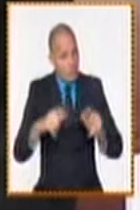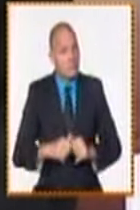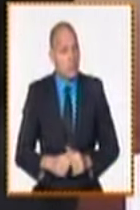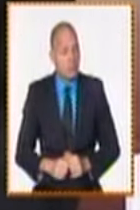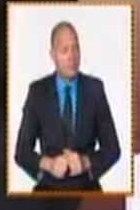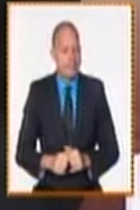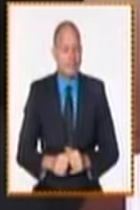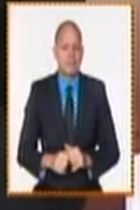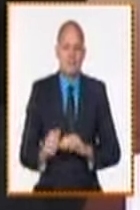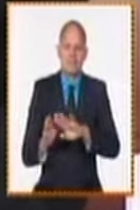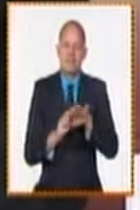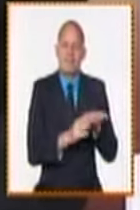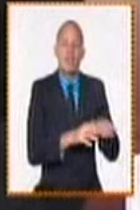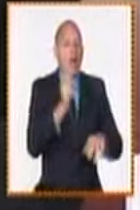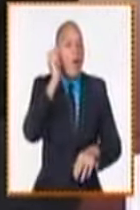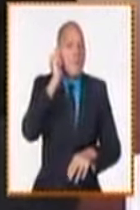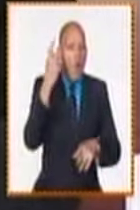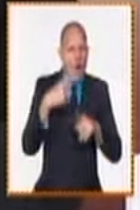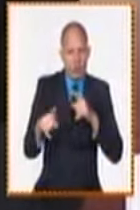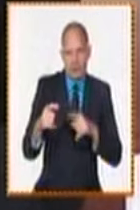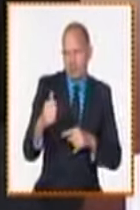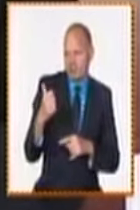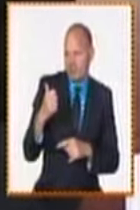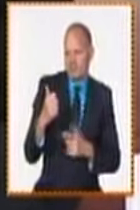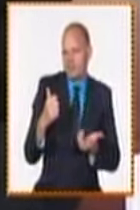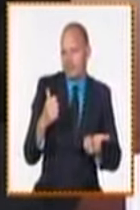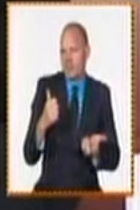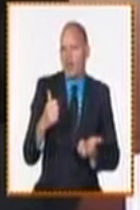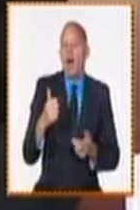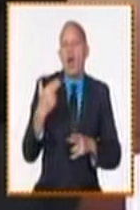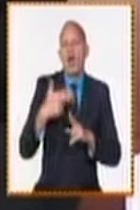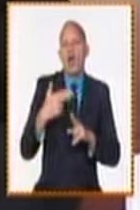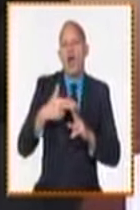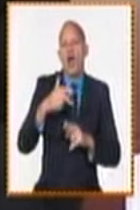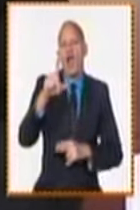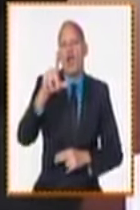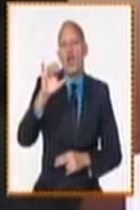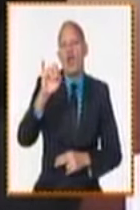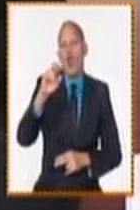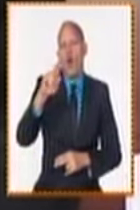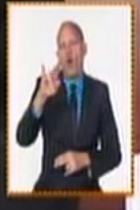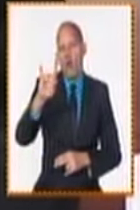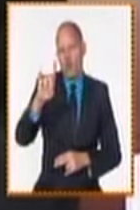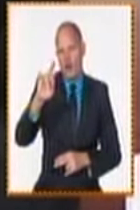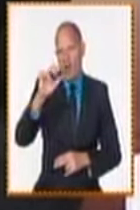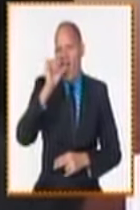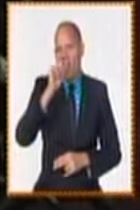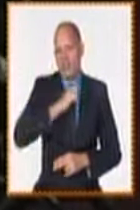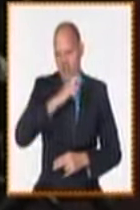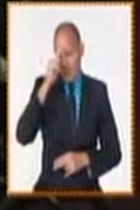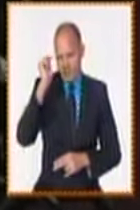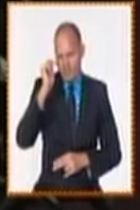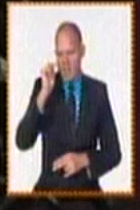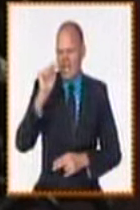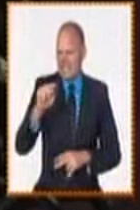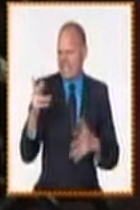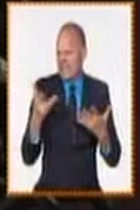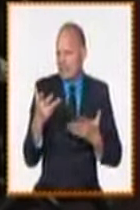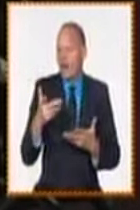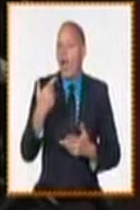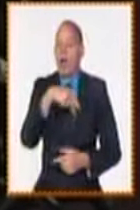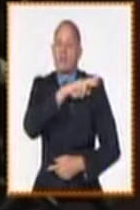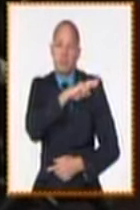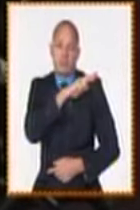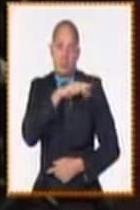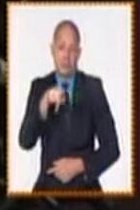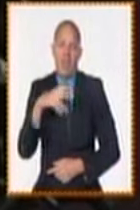la compañera Lourdes Ferrera González es la presidenta del comité organizador de la fiesta de la cubanía acá en Bayamo, que por estos